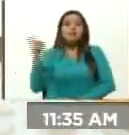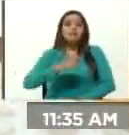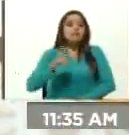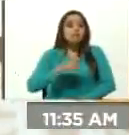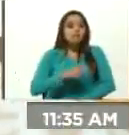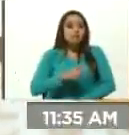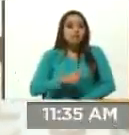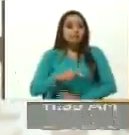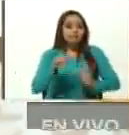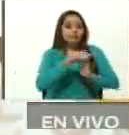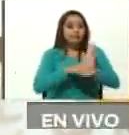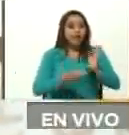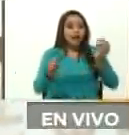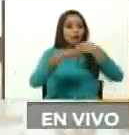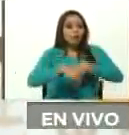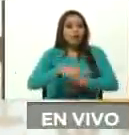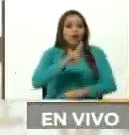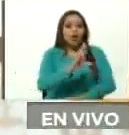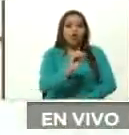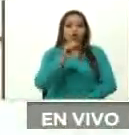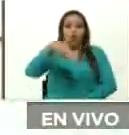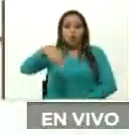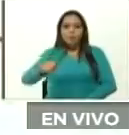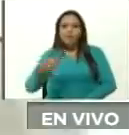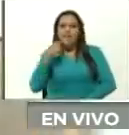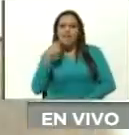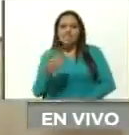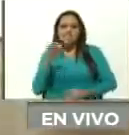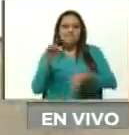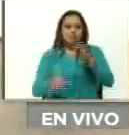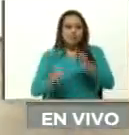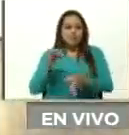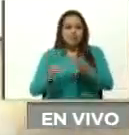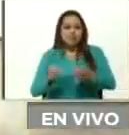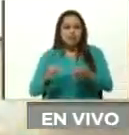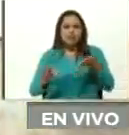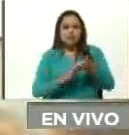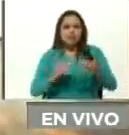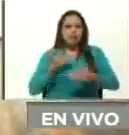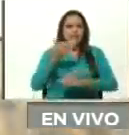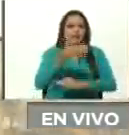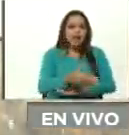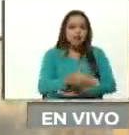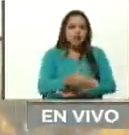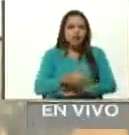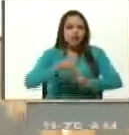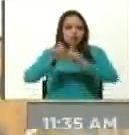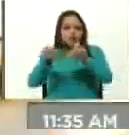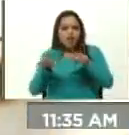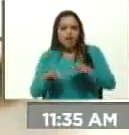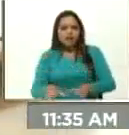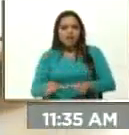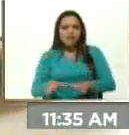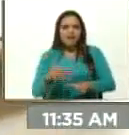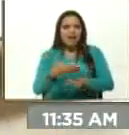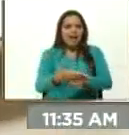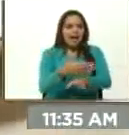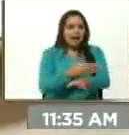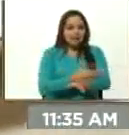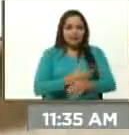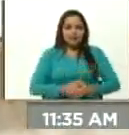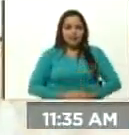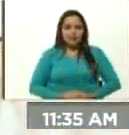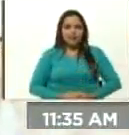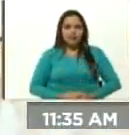del Estatuto de Roma para justificar el paso de la fase de examen preliminar a